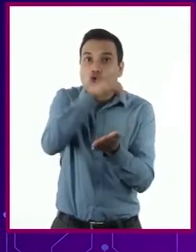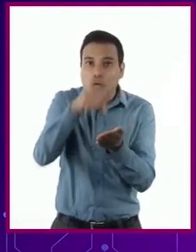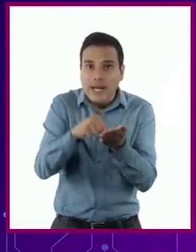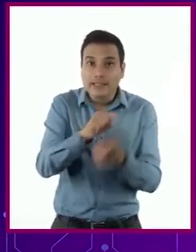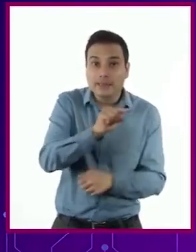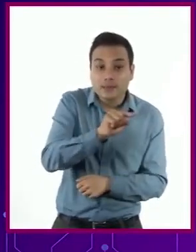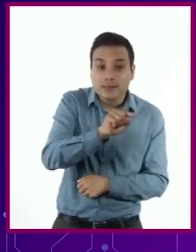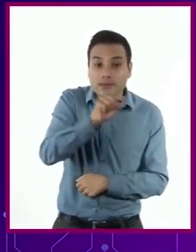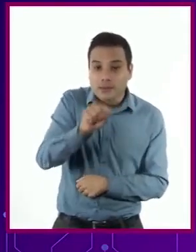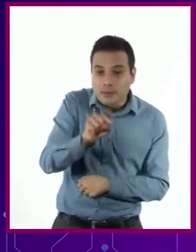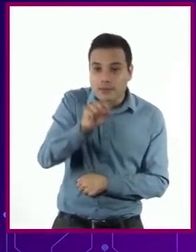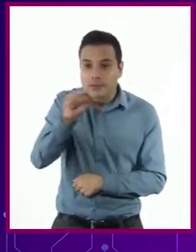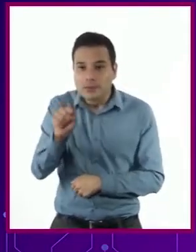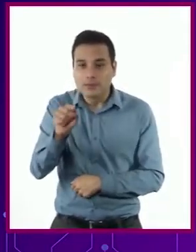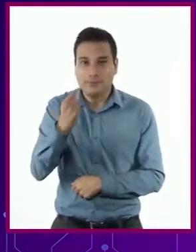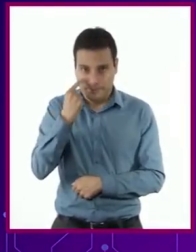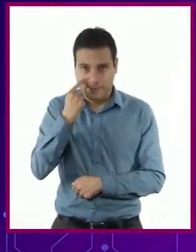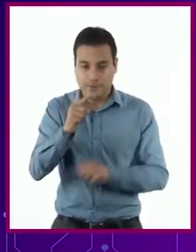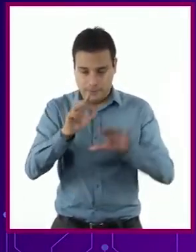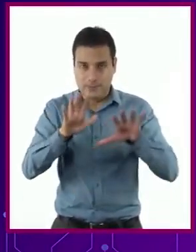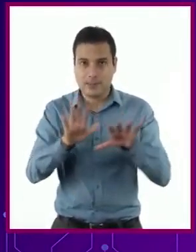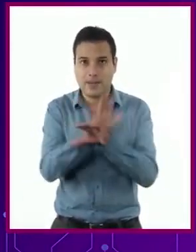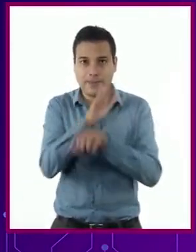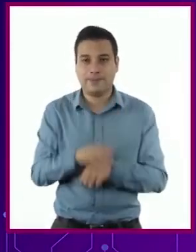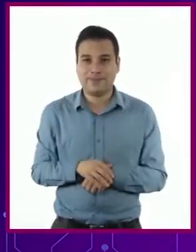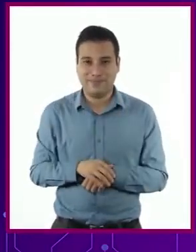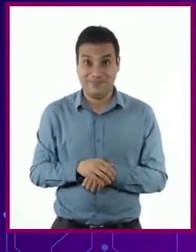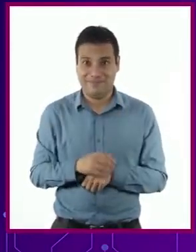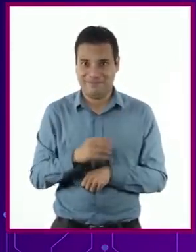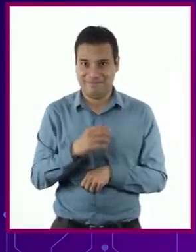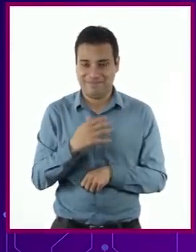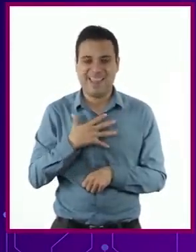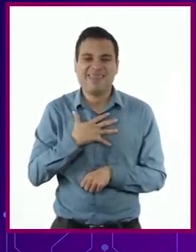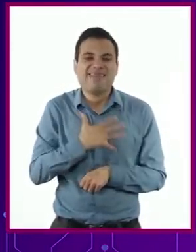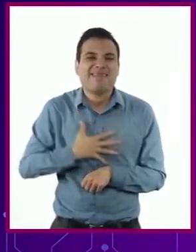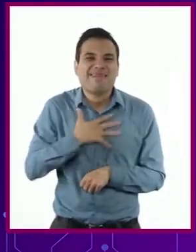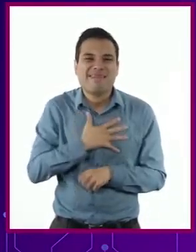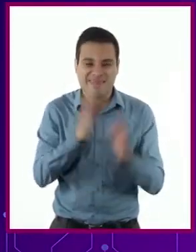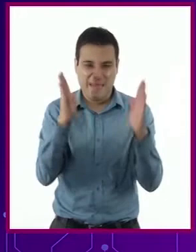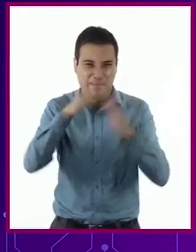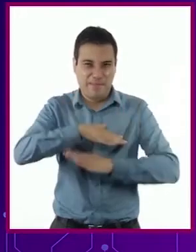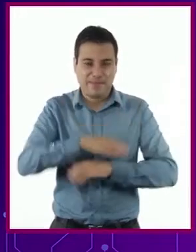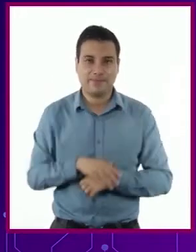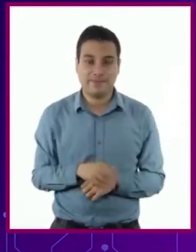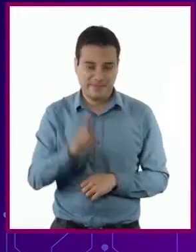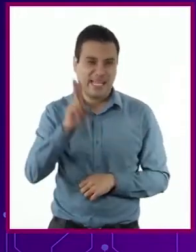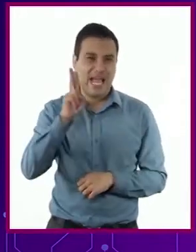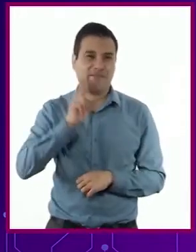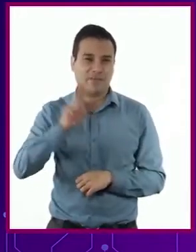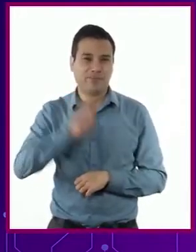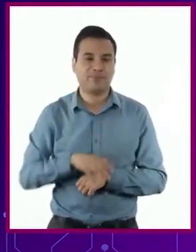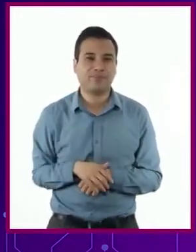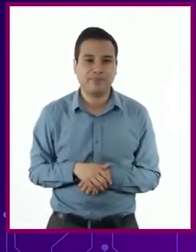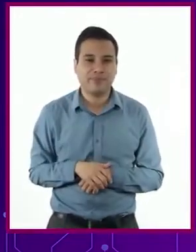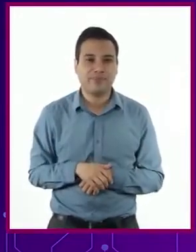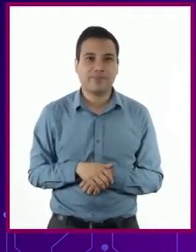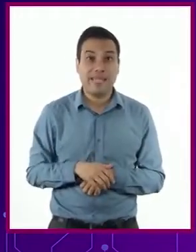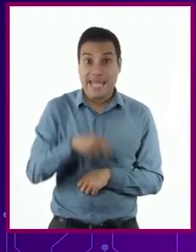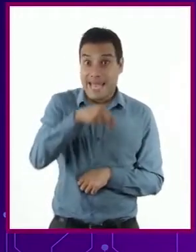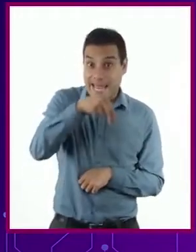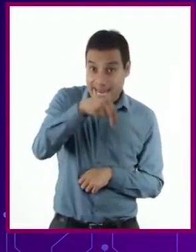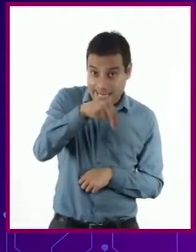abecedario. Leslie, inténtalo. Verás que es muy entretenida. Según entiendo, la primera letra del mensaje es